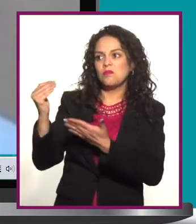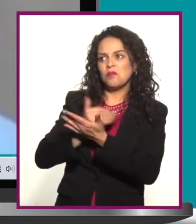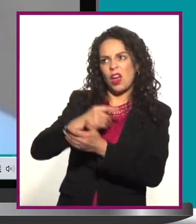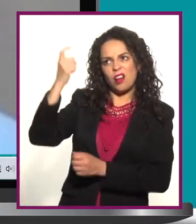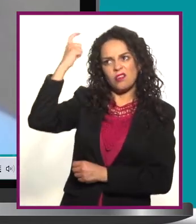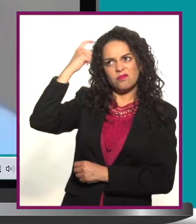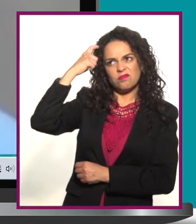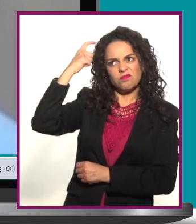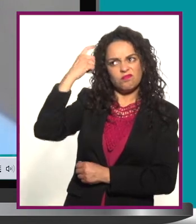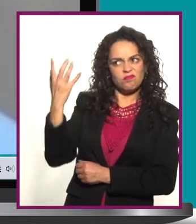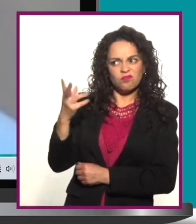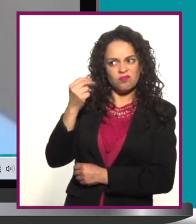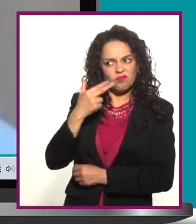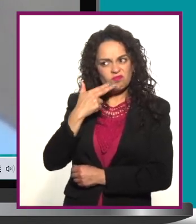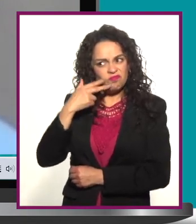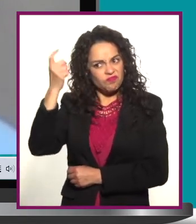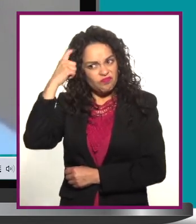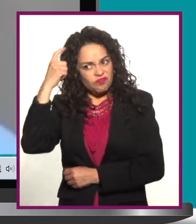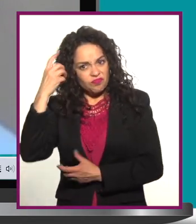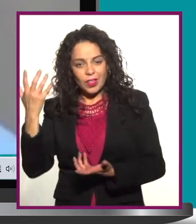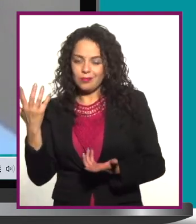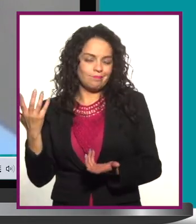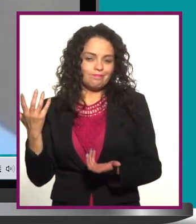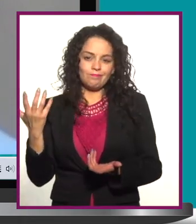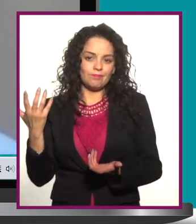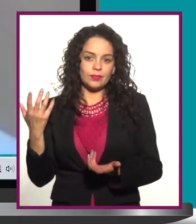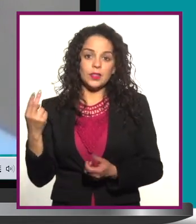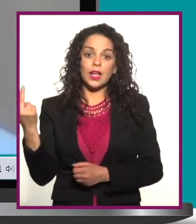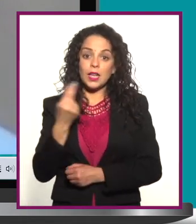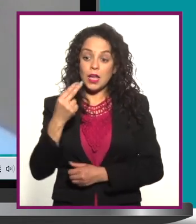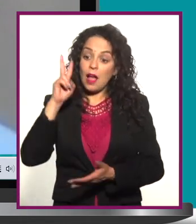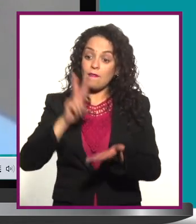tiene menos capacidad intelectual, cuestiones así, ¿no?